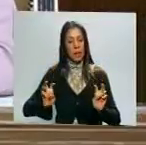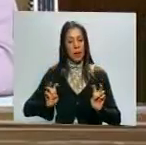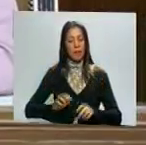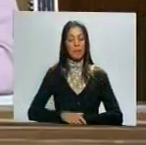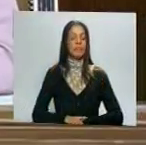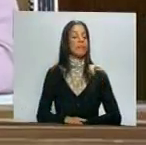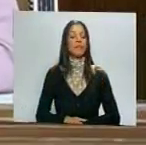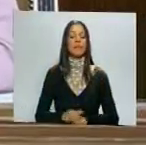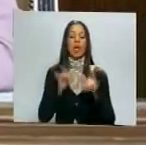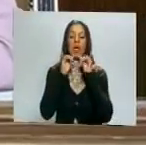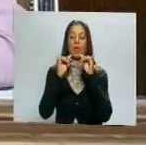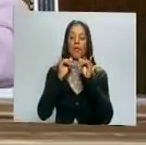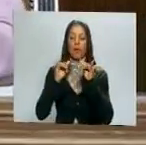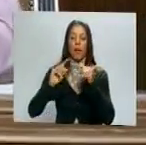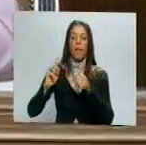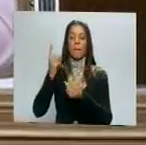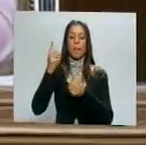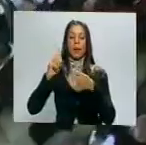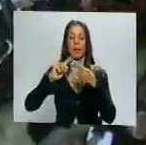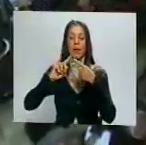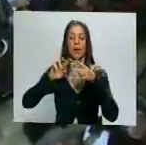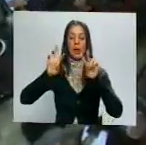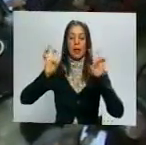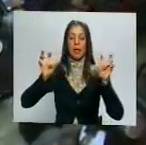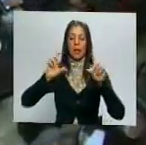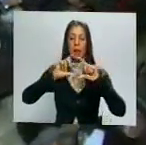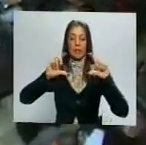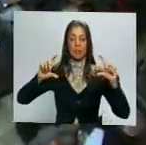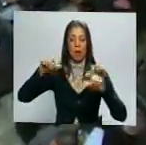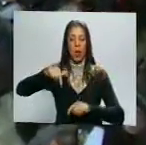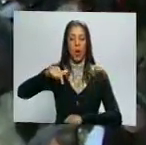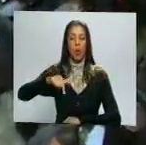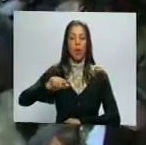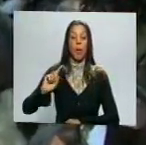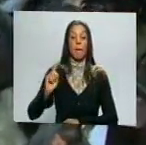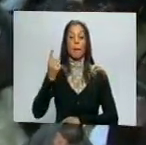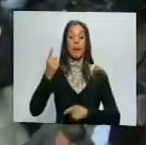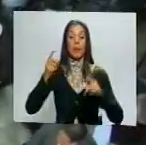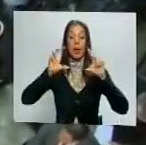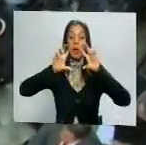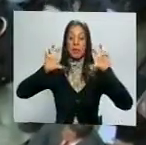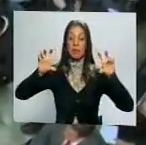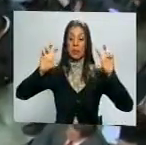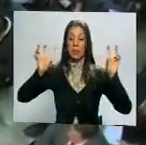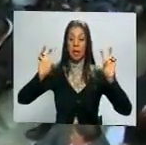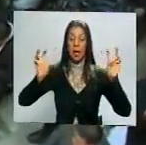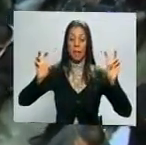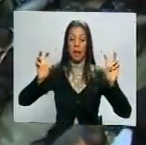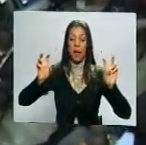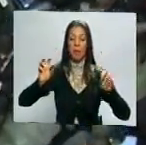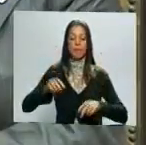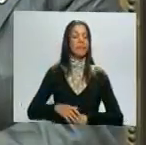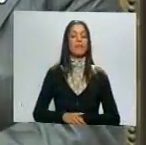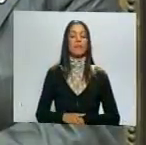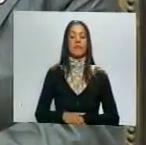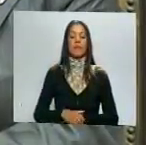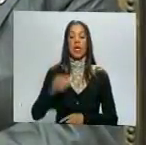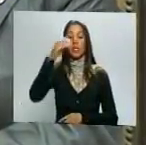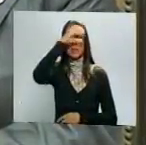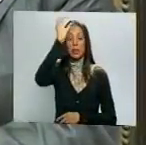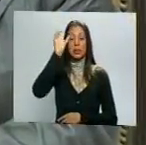Sírvase informar el primer punto del orden del día. Primer punto del orden del día, considerar la propuesta